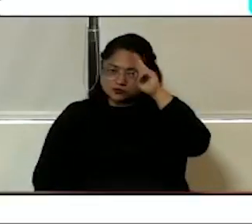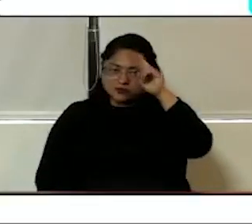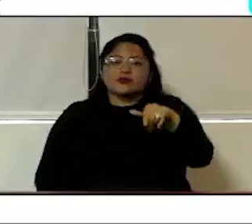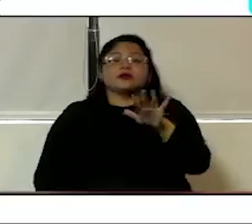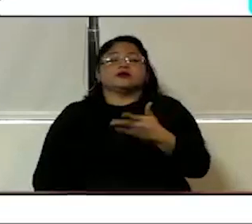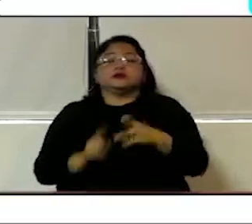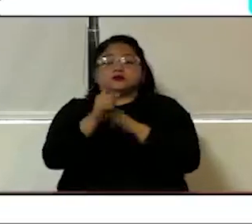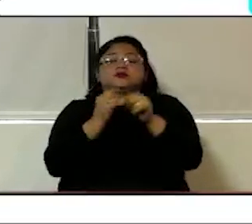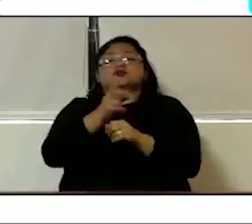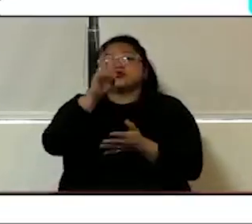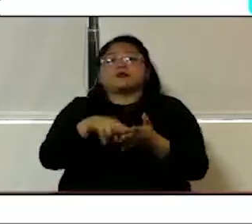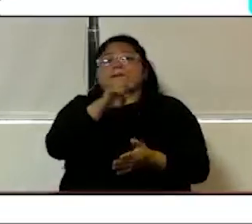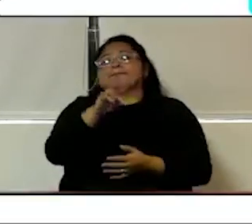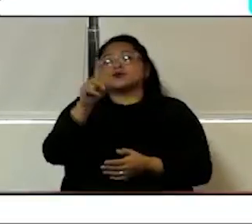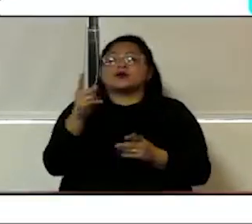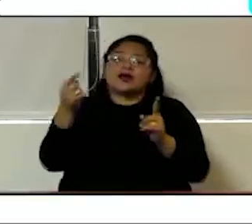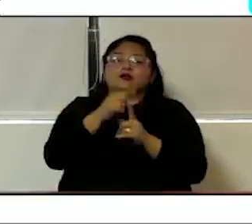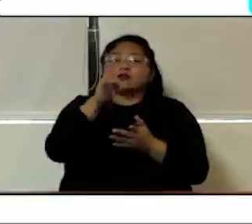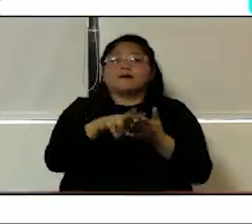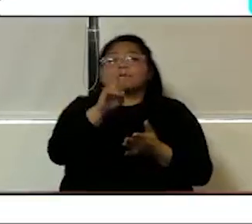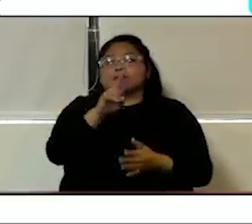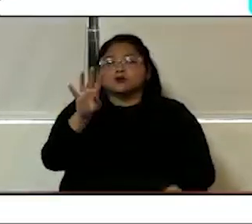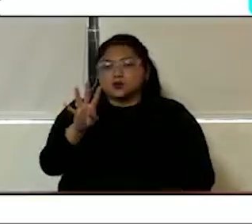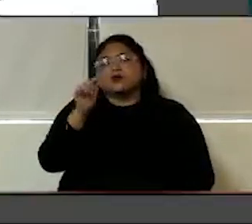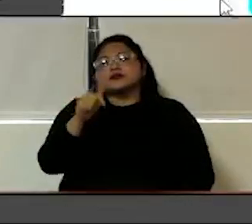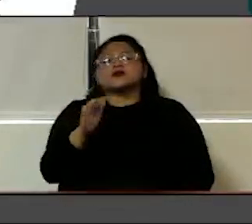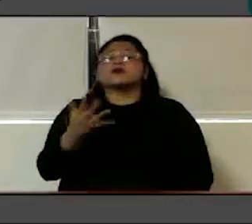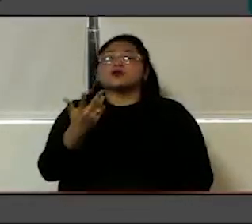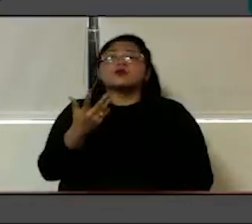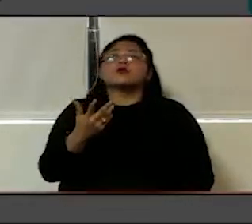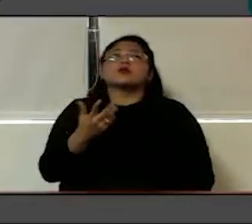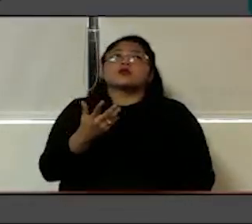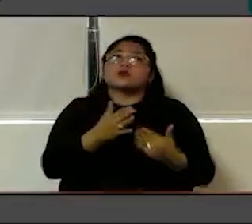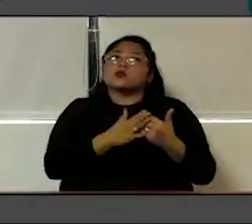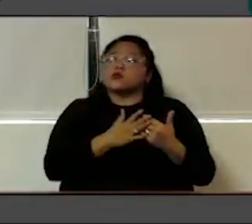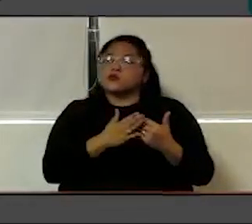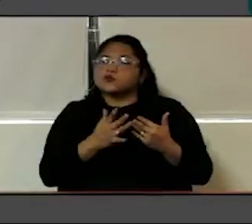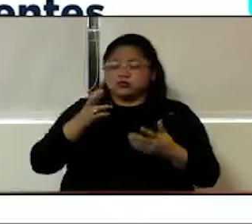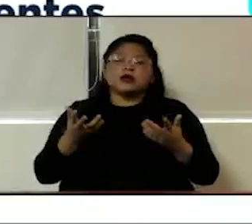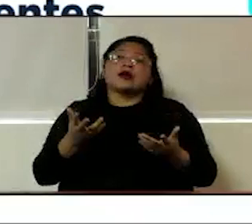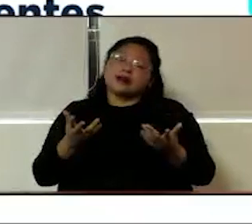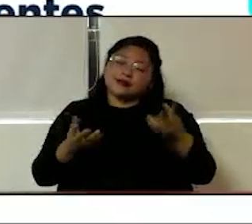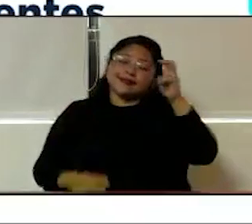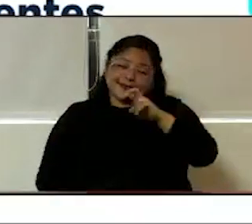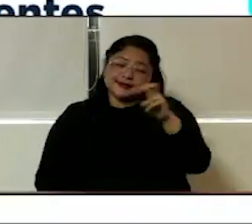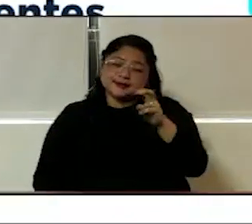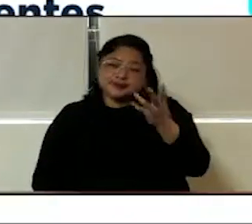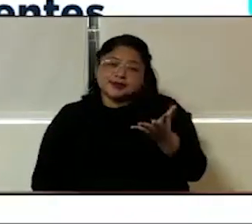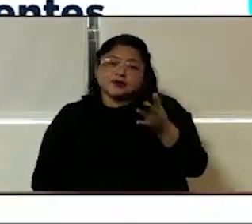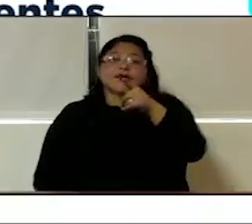realizaron millonarios contratos con el estado entre 2021 y 2023 la SAT ha presentado denuncias penales contra